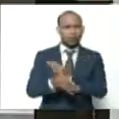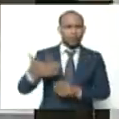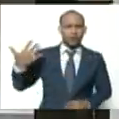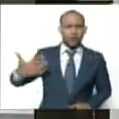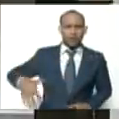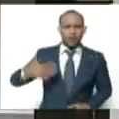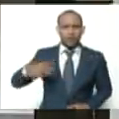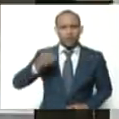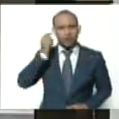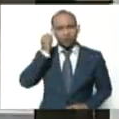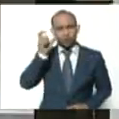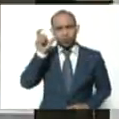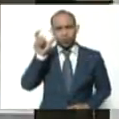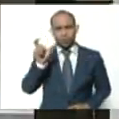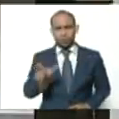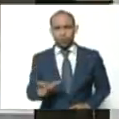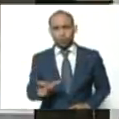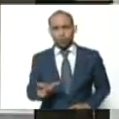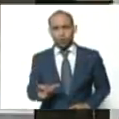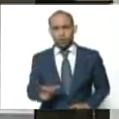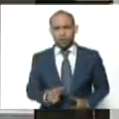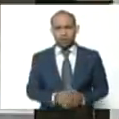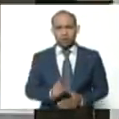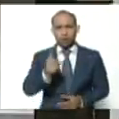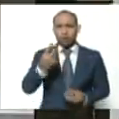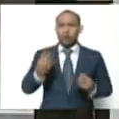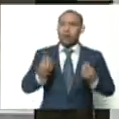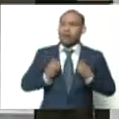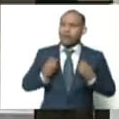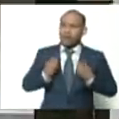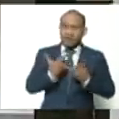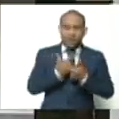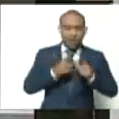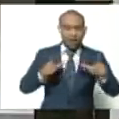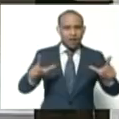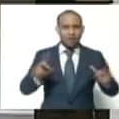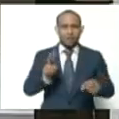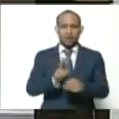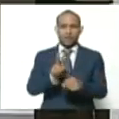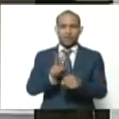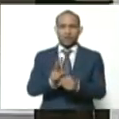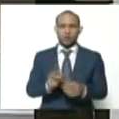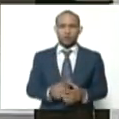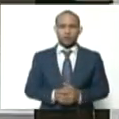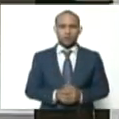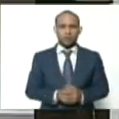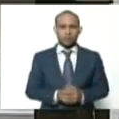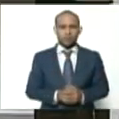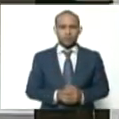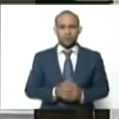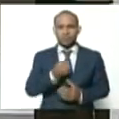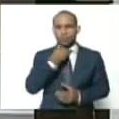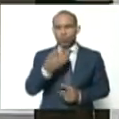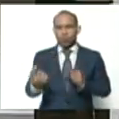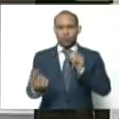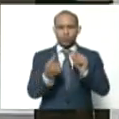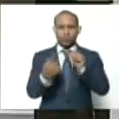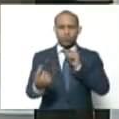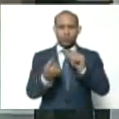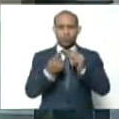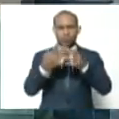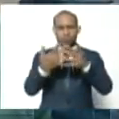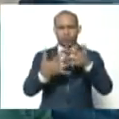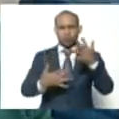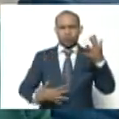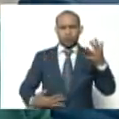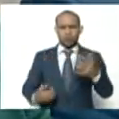de las mujeres a una vida libre de violencia. Buen debate se dio. Yo quisiera